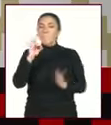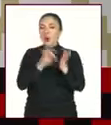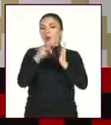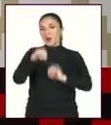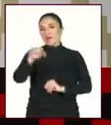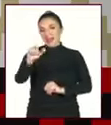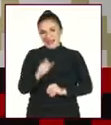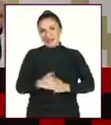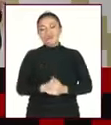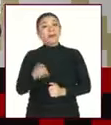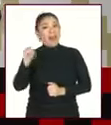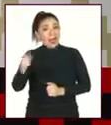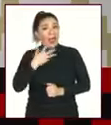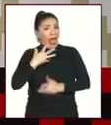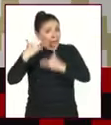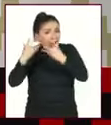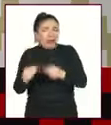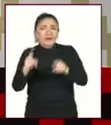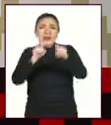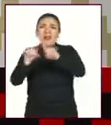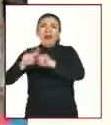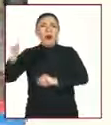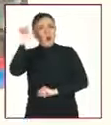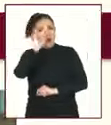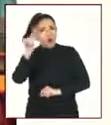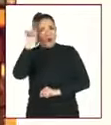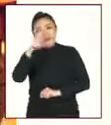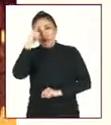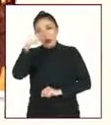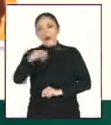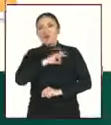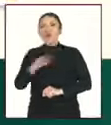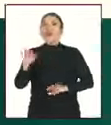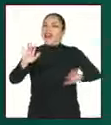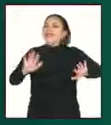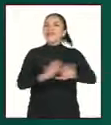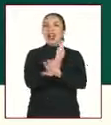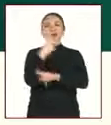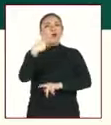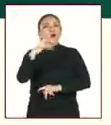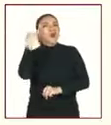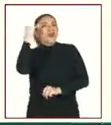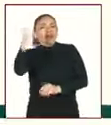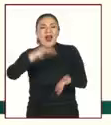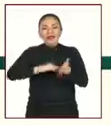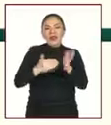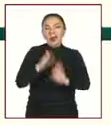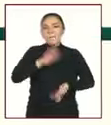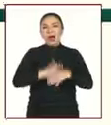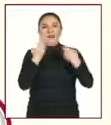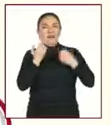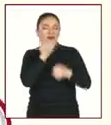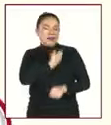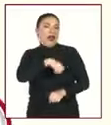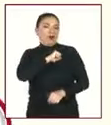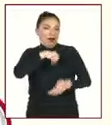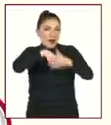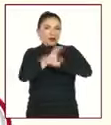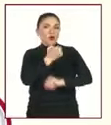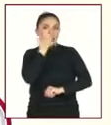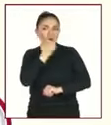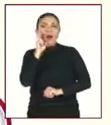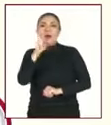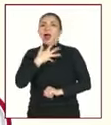www.vidasaludable.gov.mx. En él encontrarán sugerencias para promover hábitos y estrategias saludables en las escuelas. Consultan